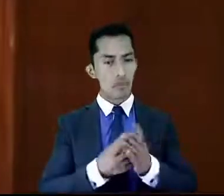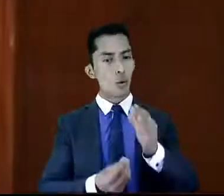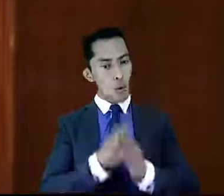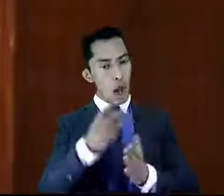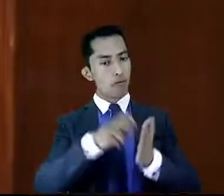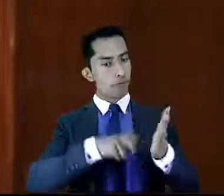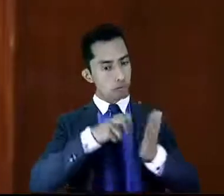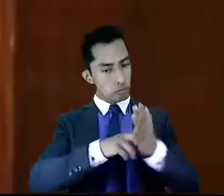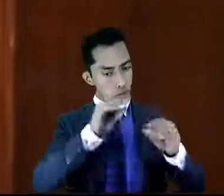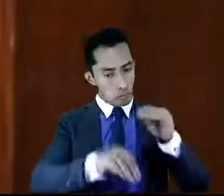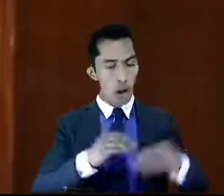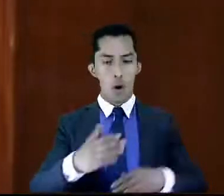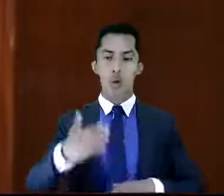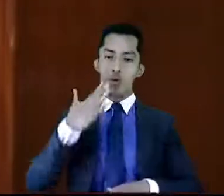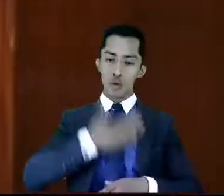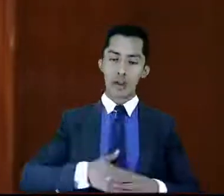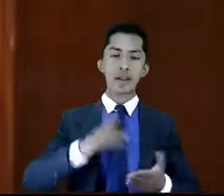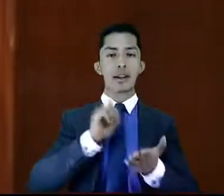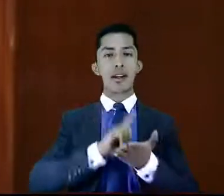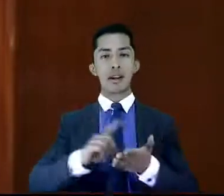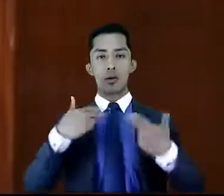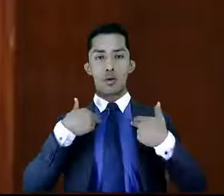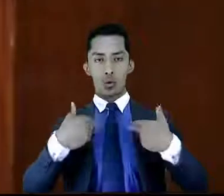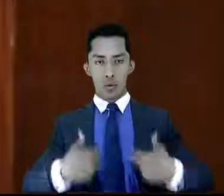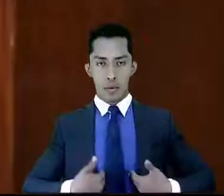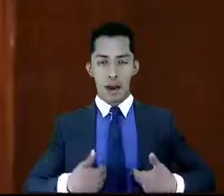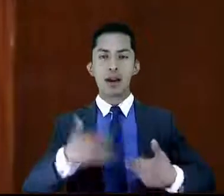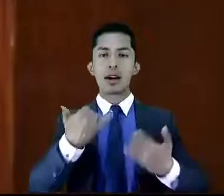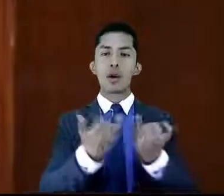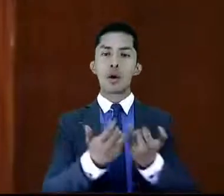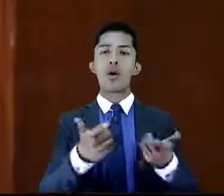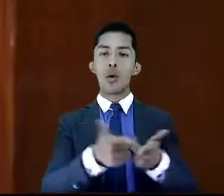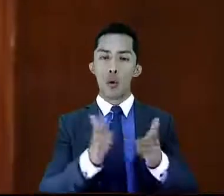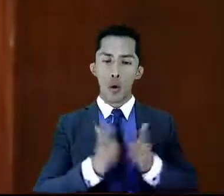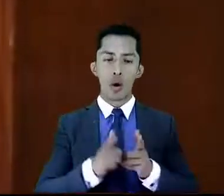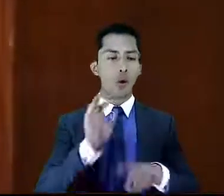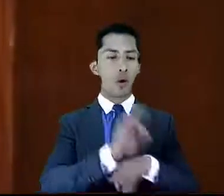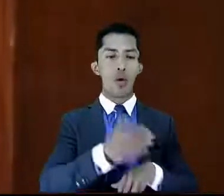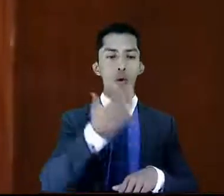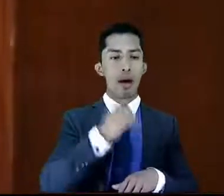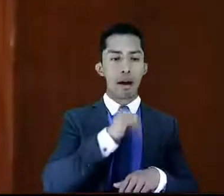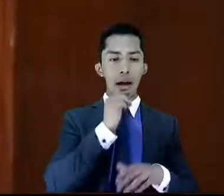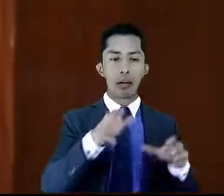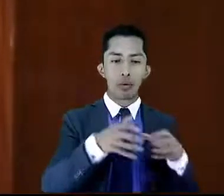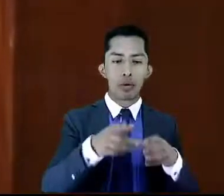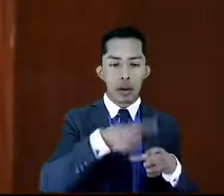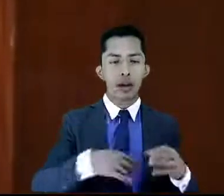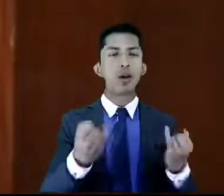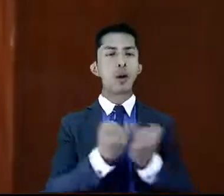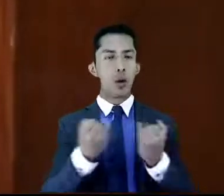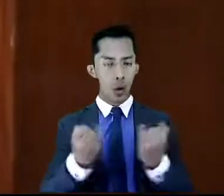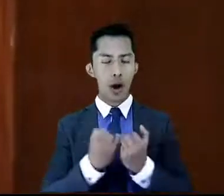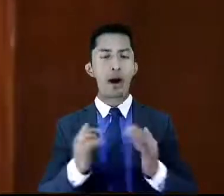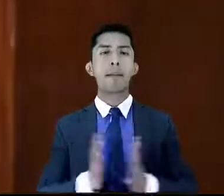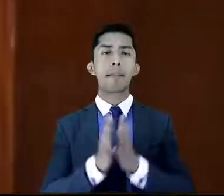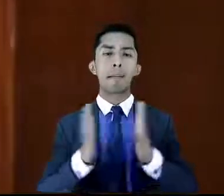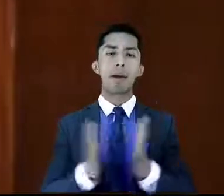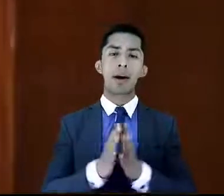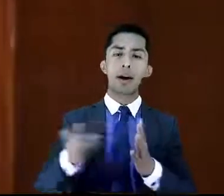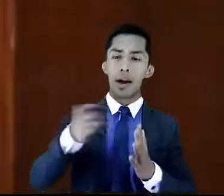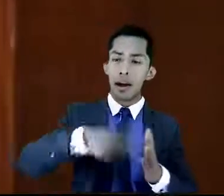derechos humanos y grupos vulnerables, así como la participación ciudadana y